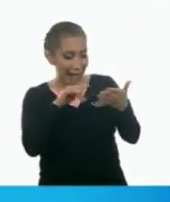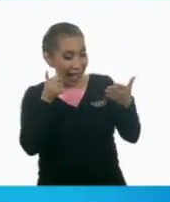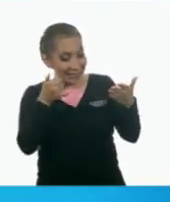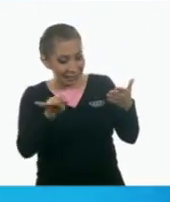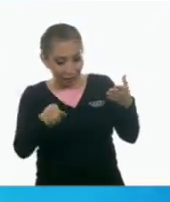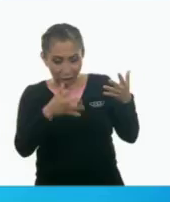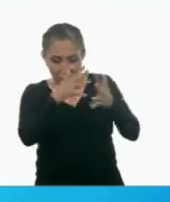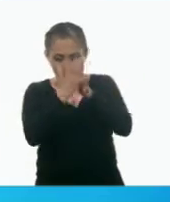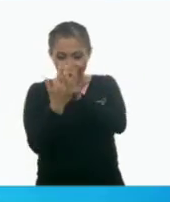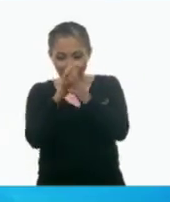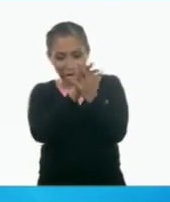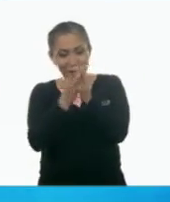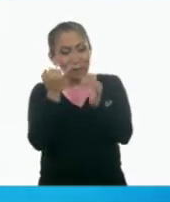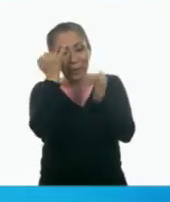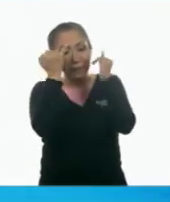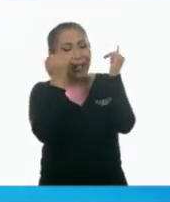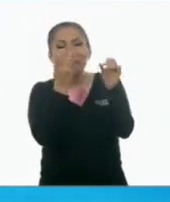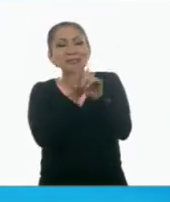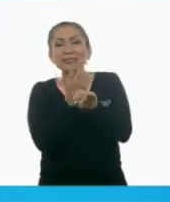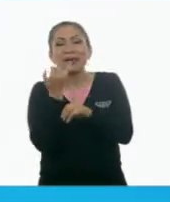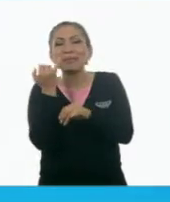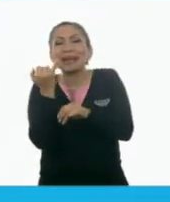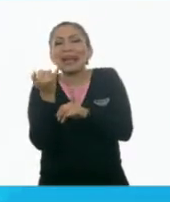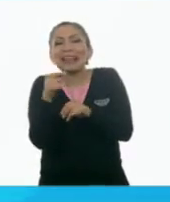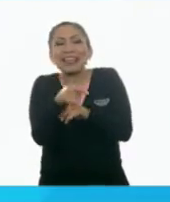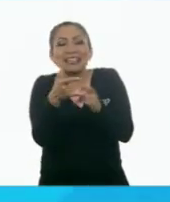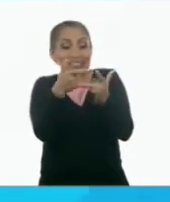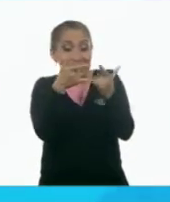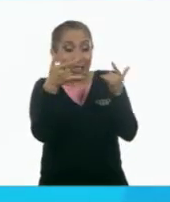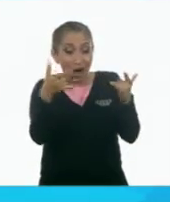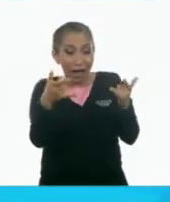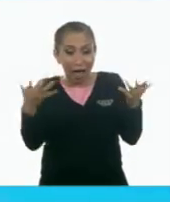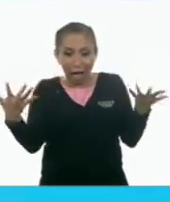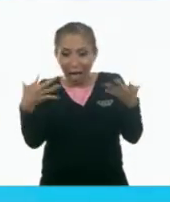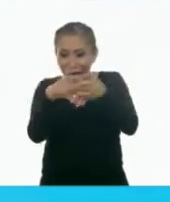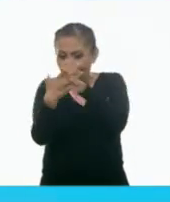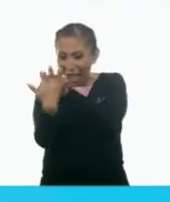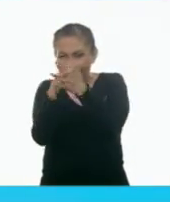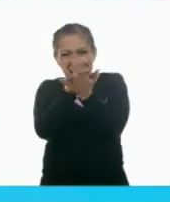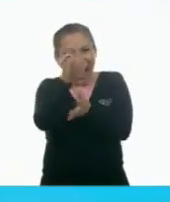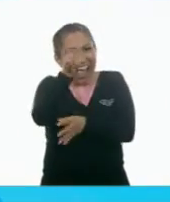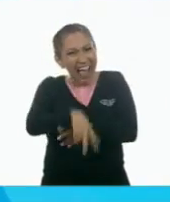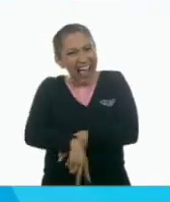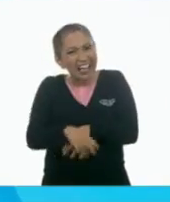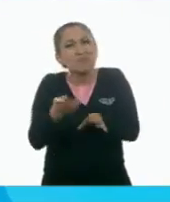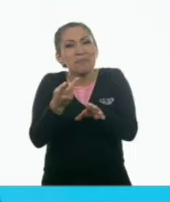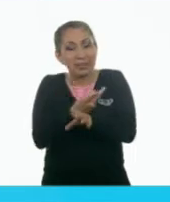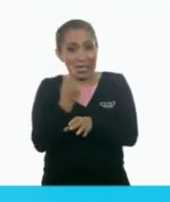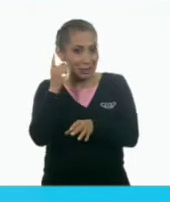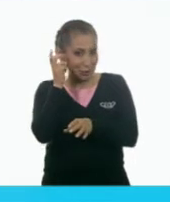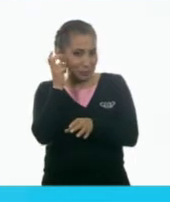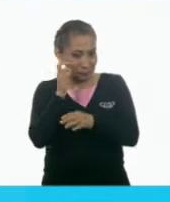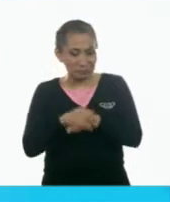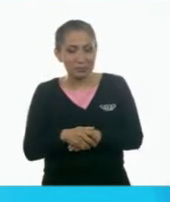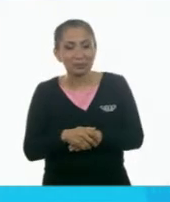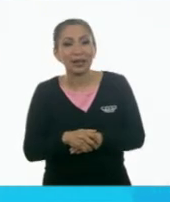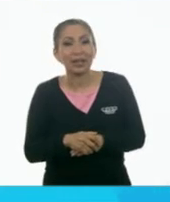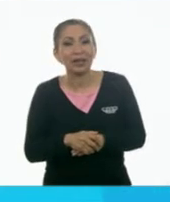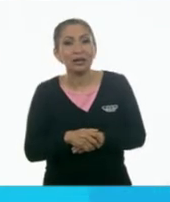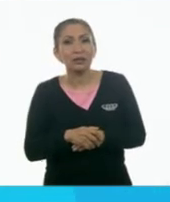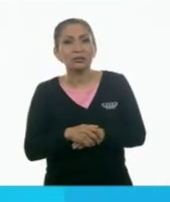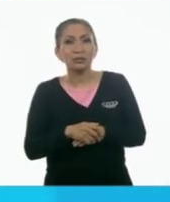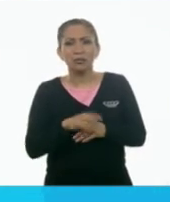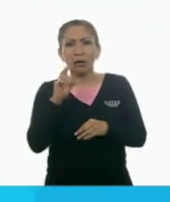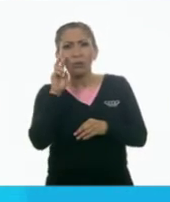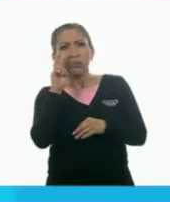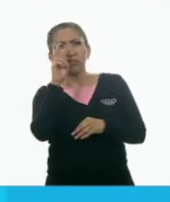así revueltos, me imagino qué pasaría si las historias se mezclaran de verdad. Escucha. Sí. En lo